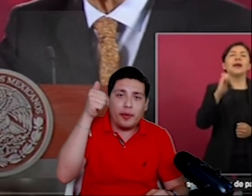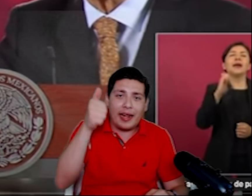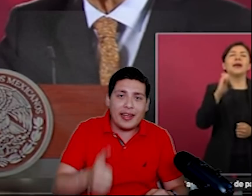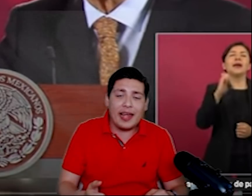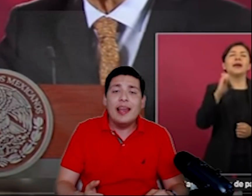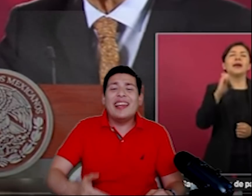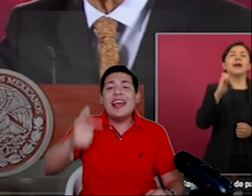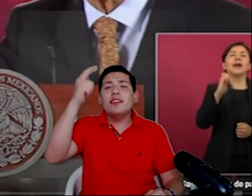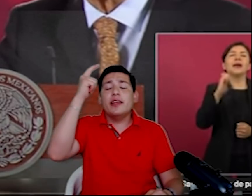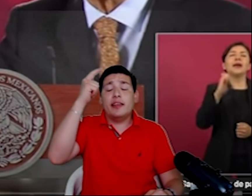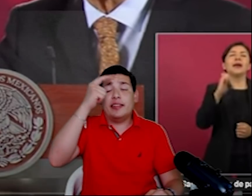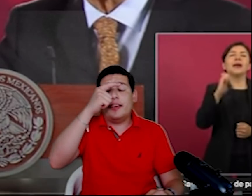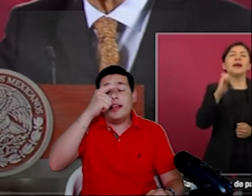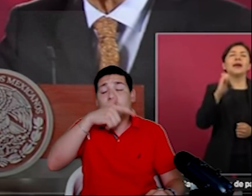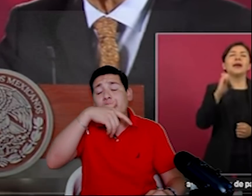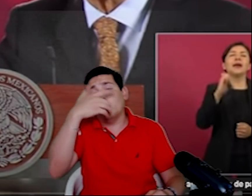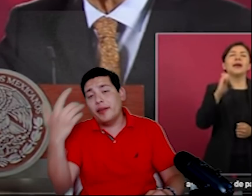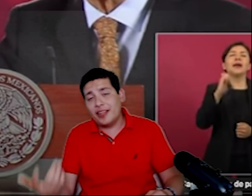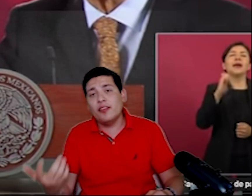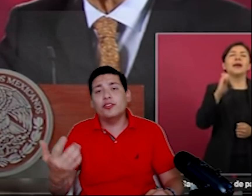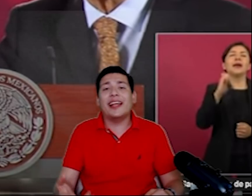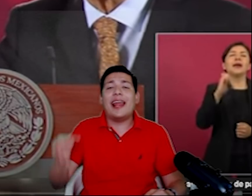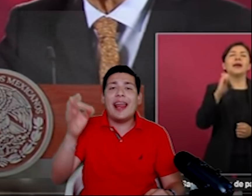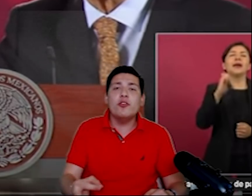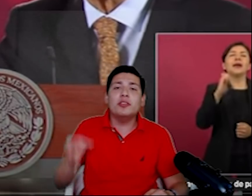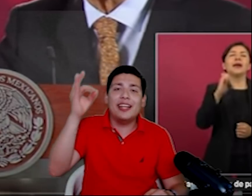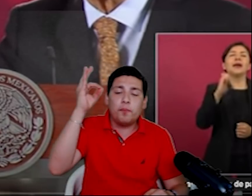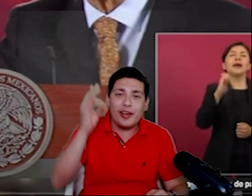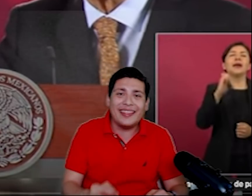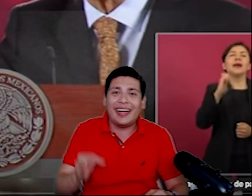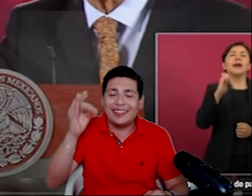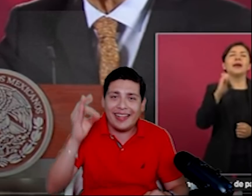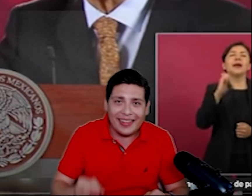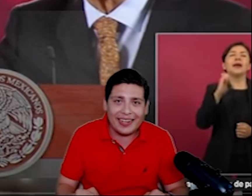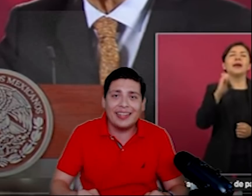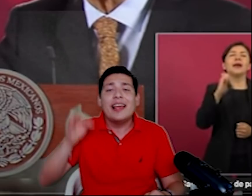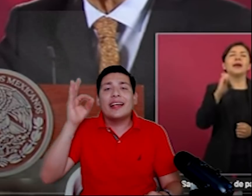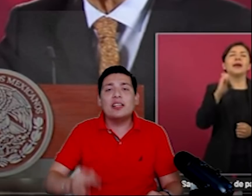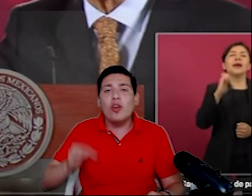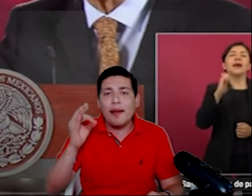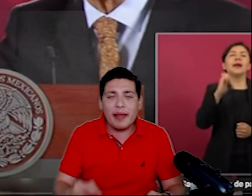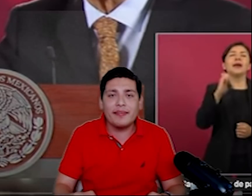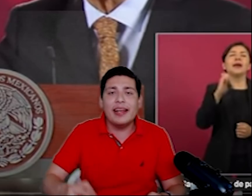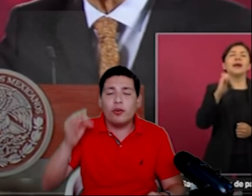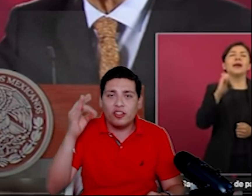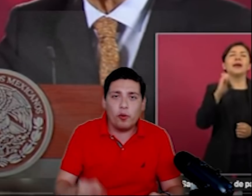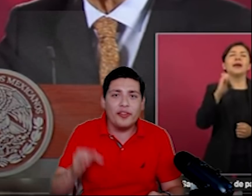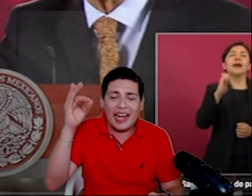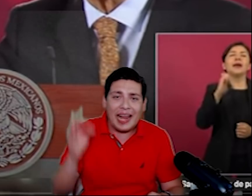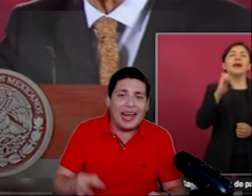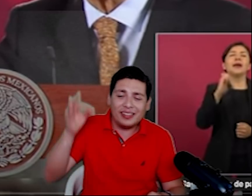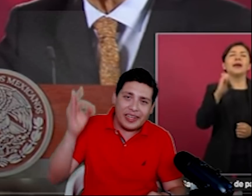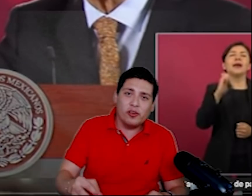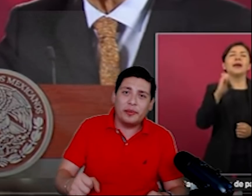nuestra soberanía y intrometiéndose en nuestras políticas internas que solamente le